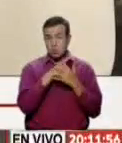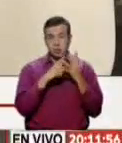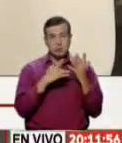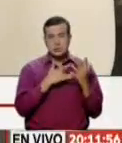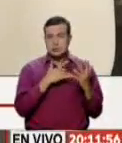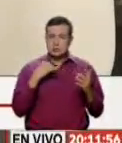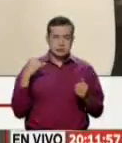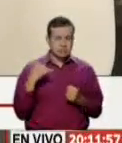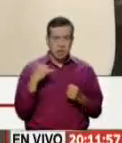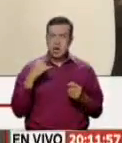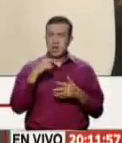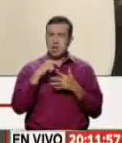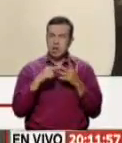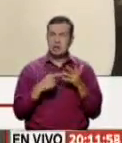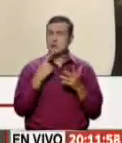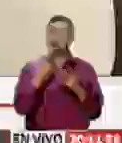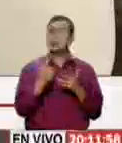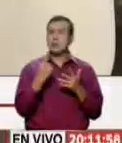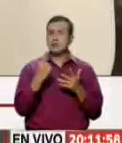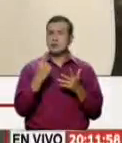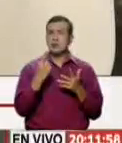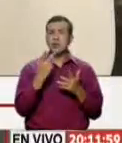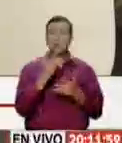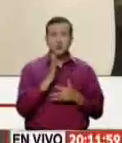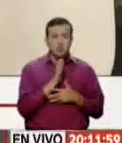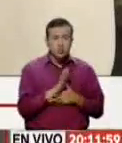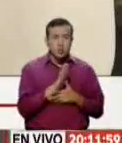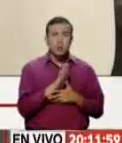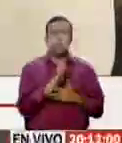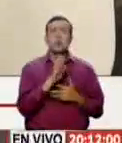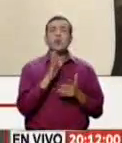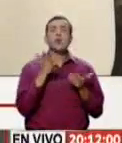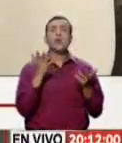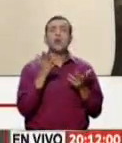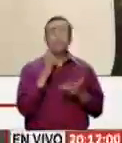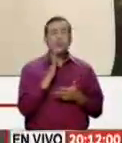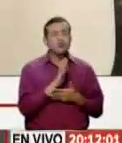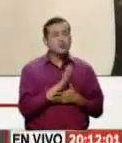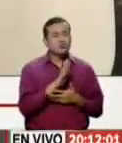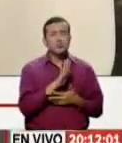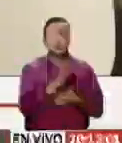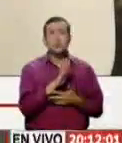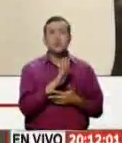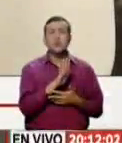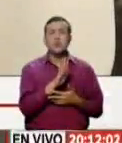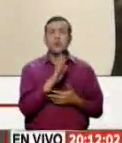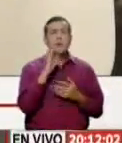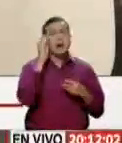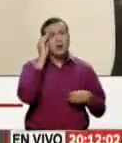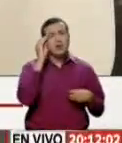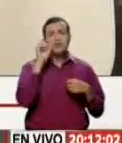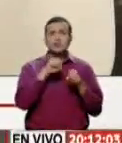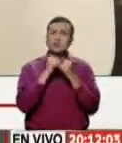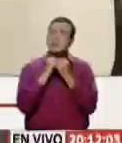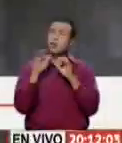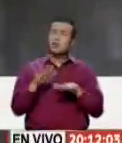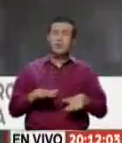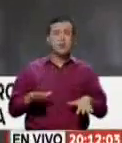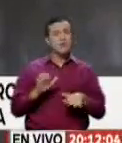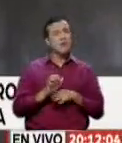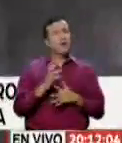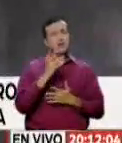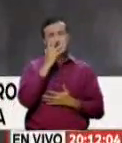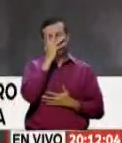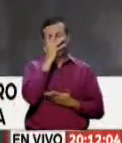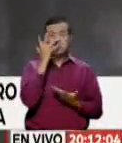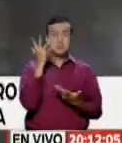crueldad demostrada, nos están hablando de un deterioro en el sentido de cómo están los valores en la sociedad ecuatoriana. Según